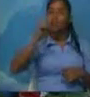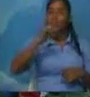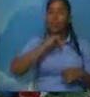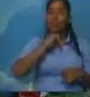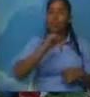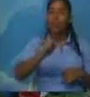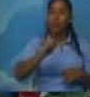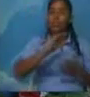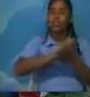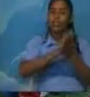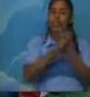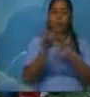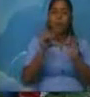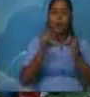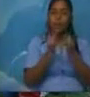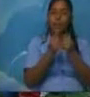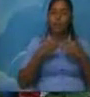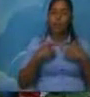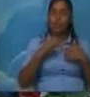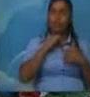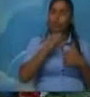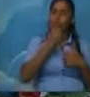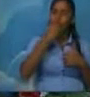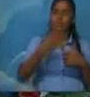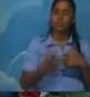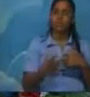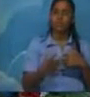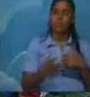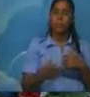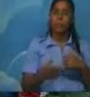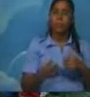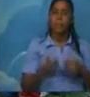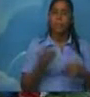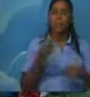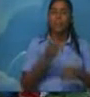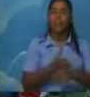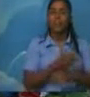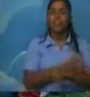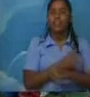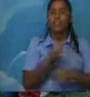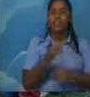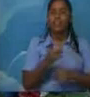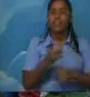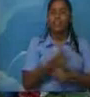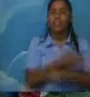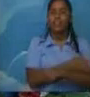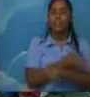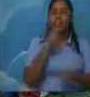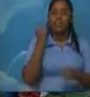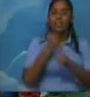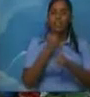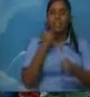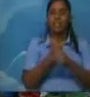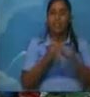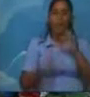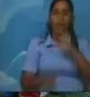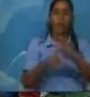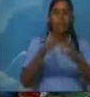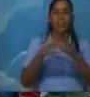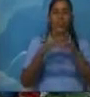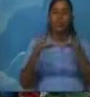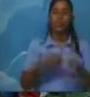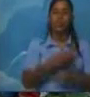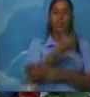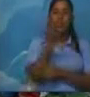vano para conmigo no ha sido en vano para conmigo Antes he trabajado más que todos ellos antes he